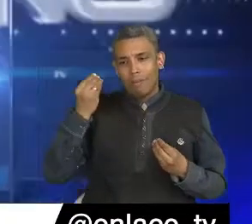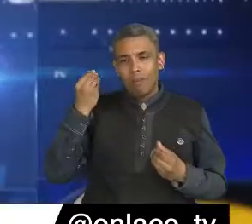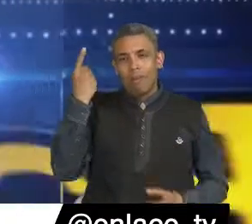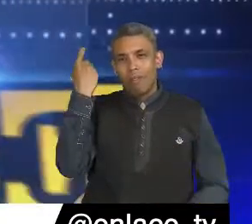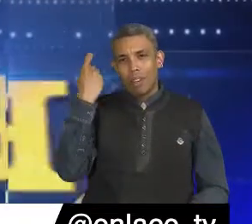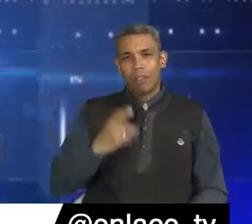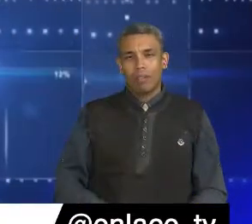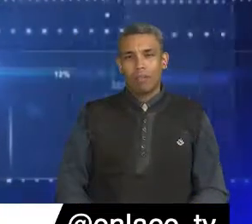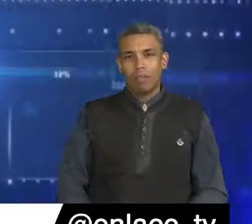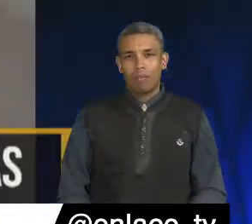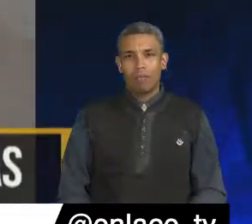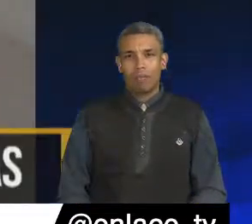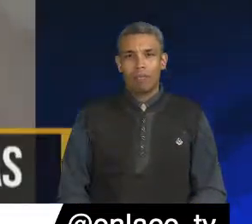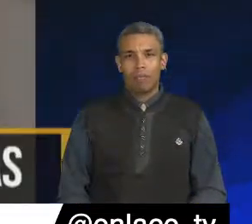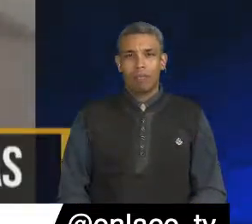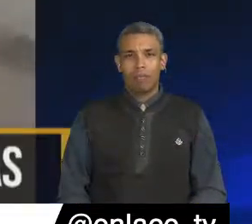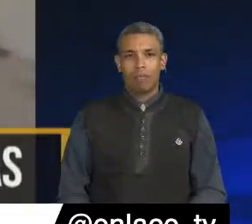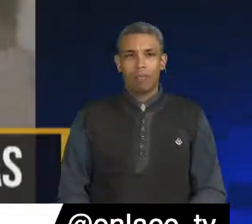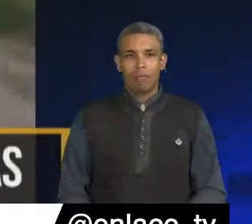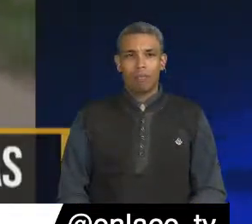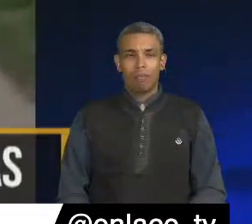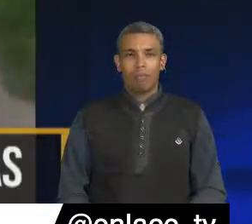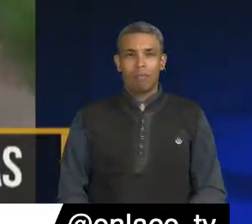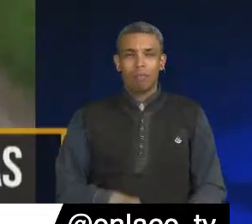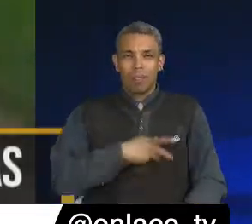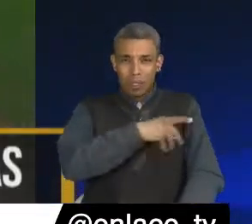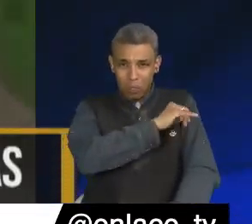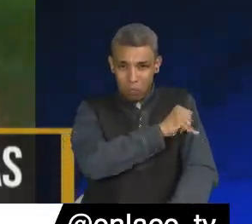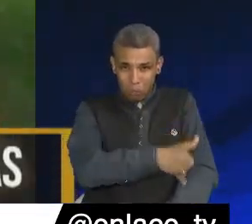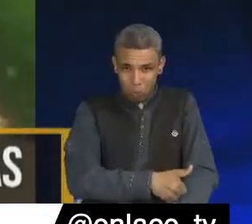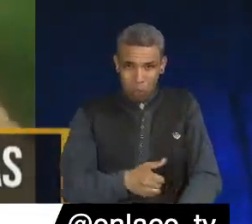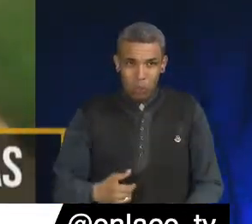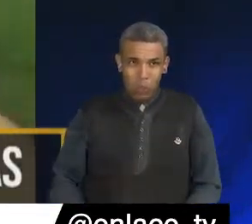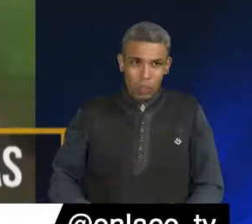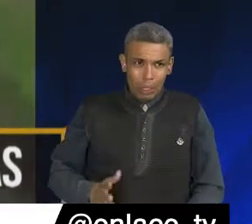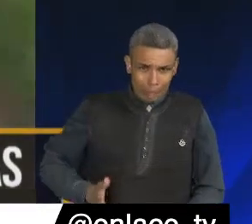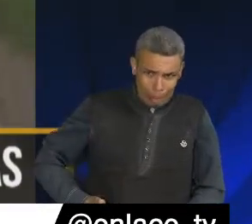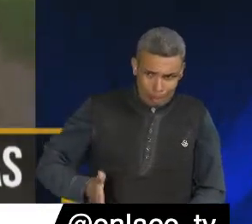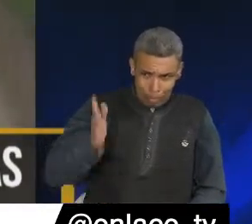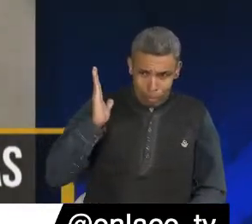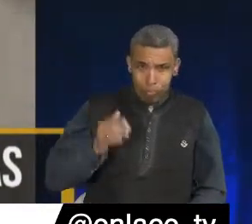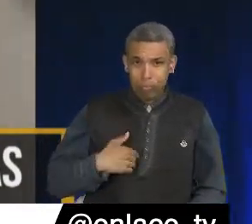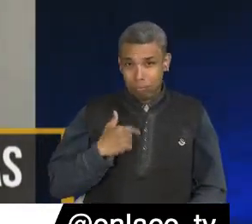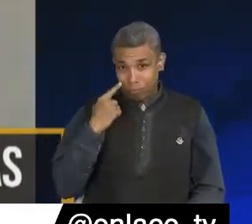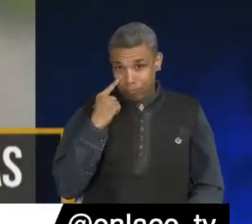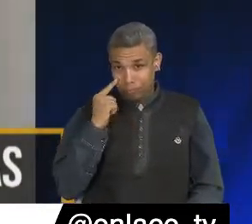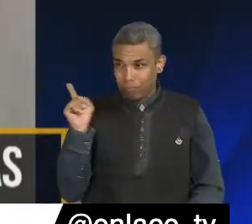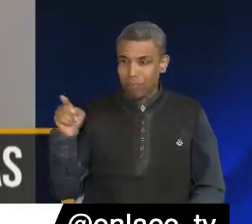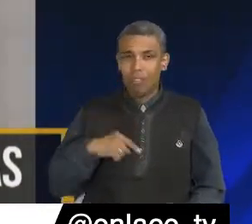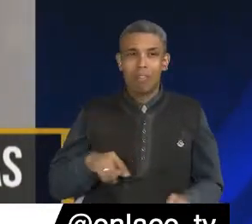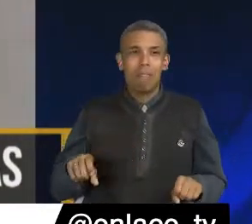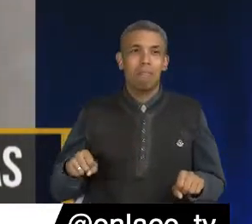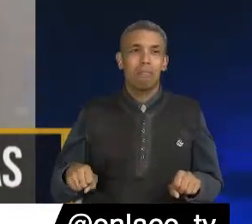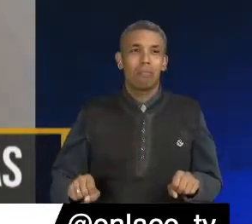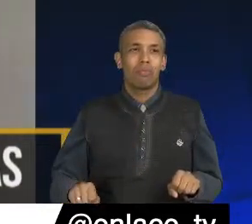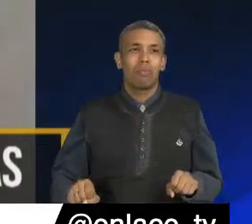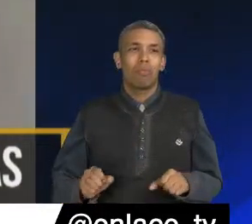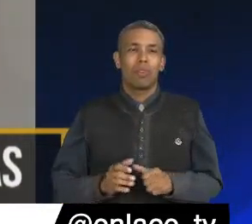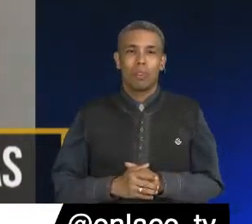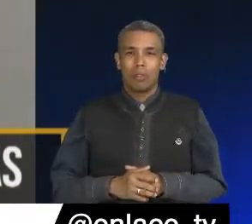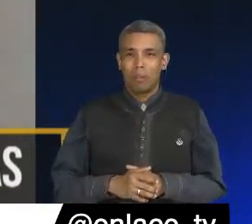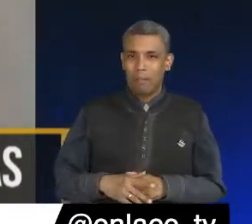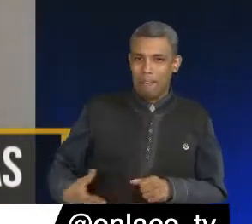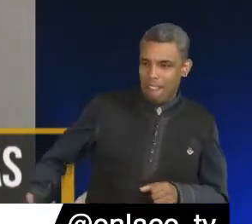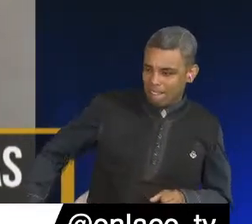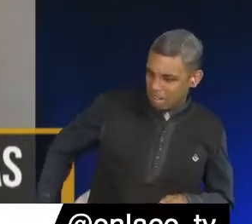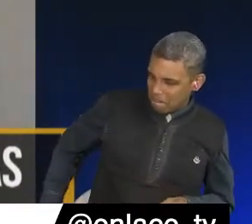señores. En la vía Ayondó, también en nuestro reportero ciudadano, vemos a este motociclista que lleva enganchado a